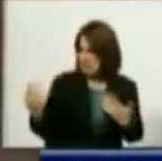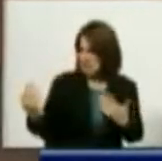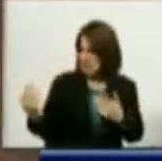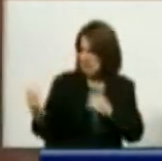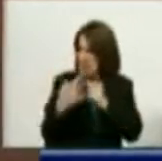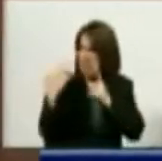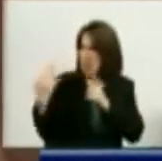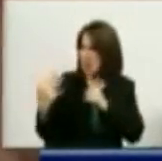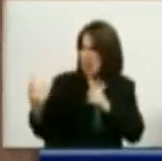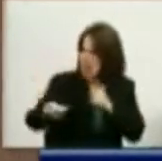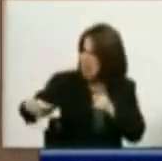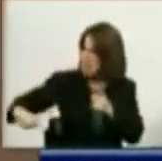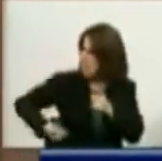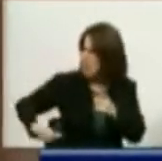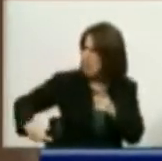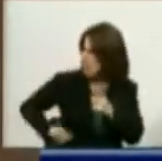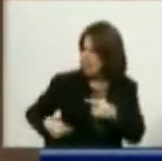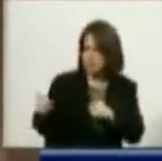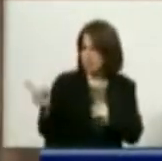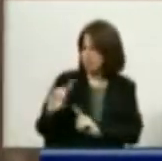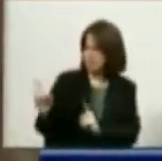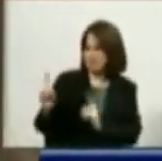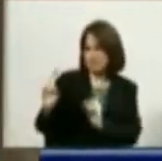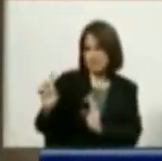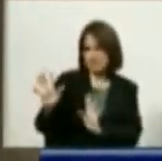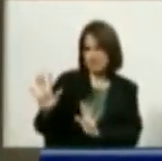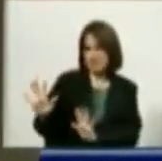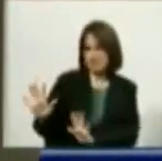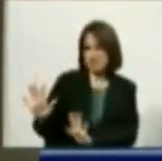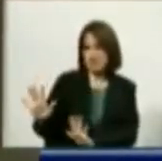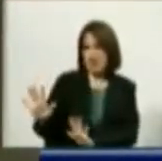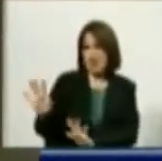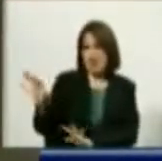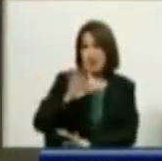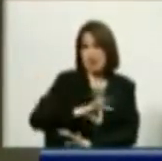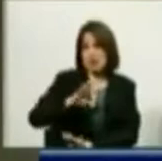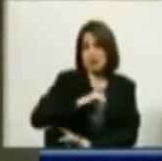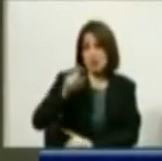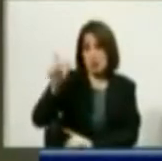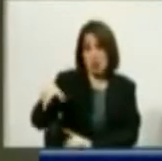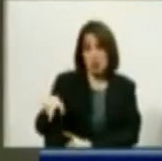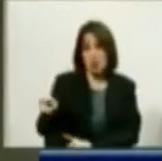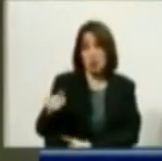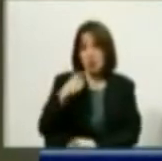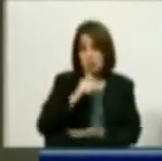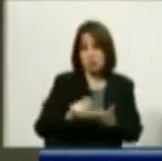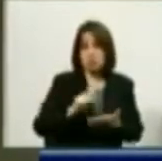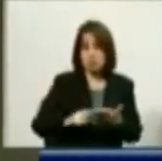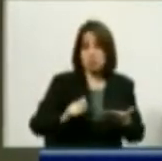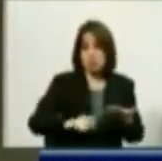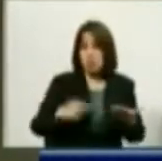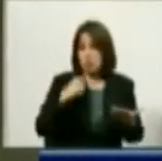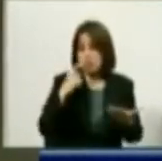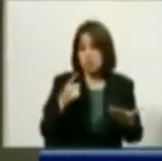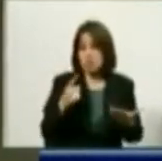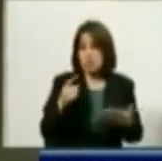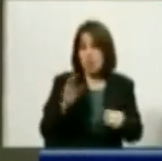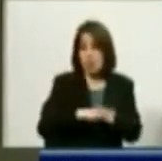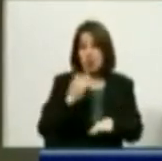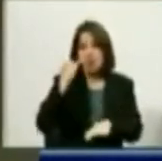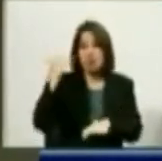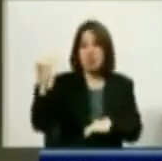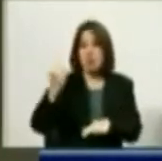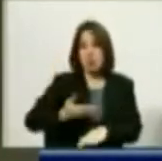ni en ese lenguaje solo quiero decirle señor Irving por ahí está escrito voy a parafrasear porque es la